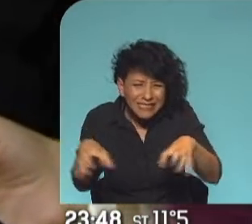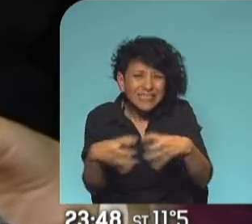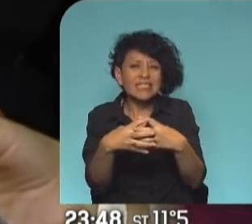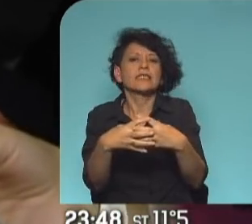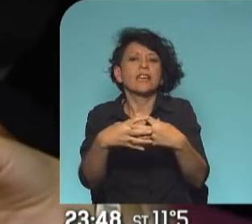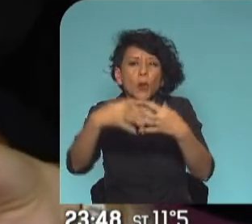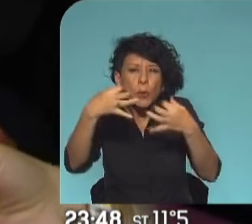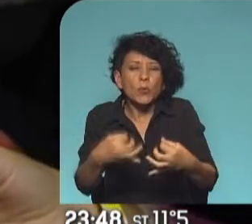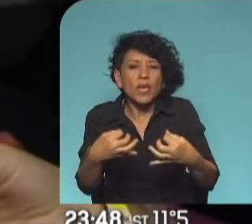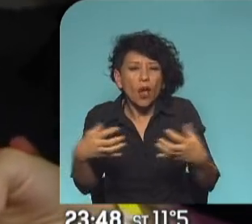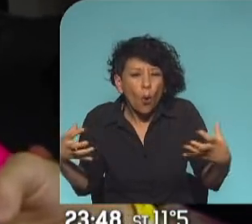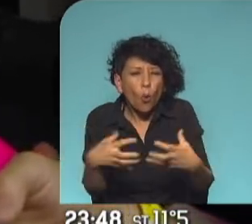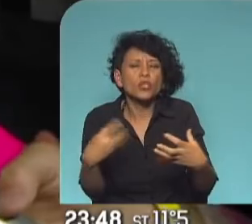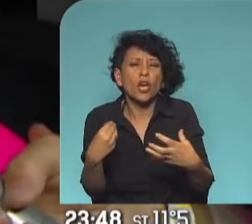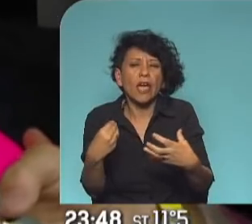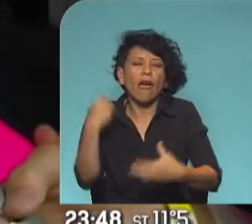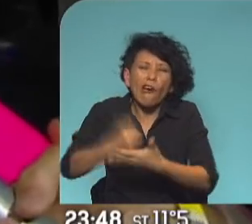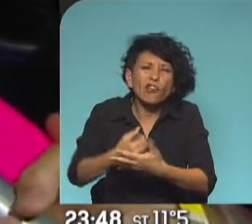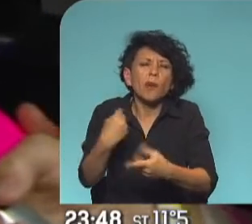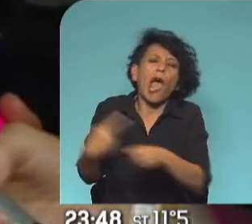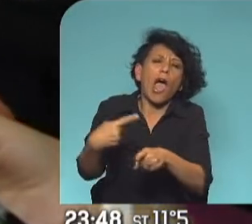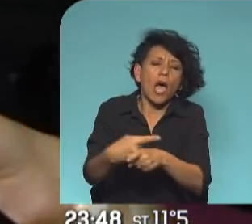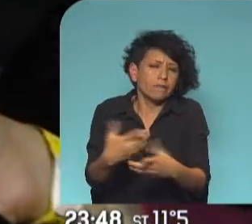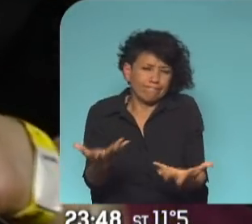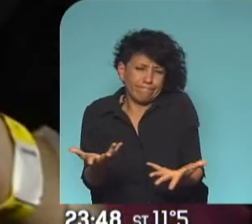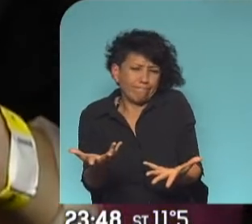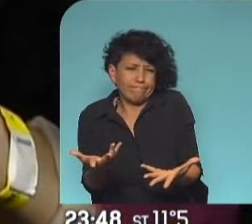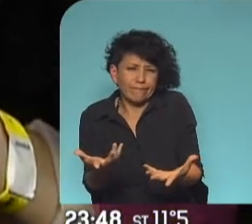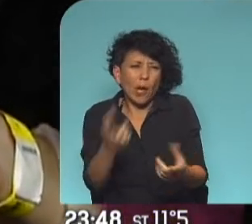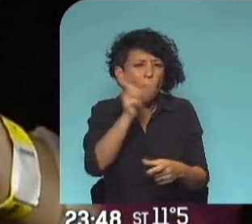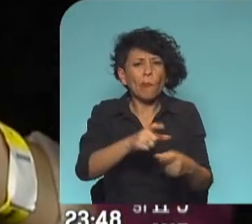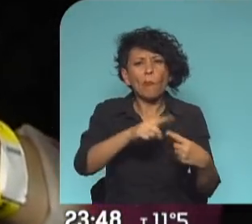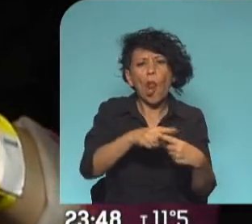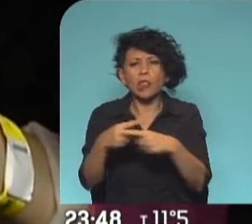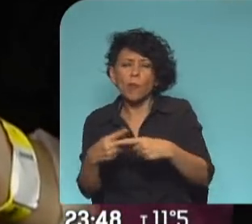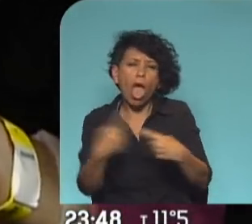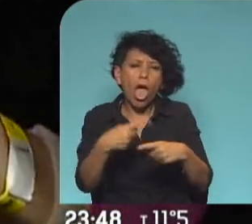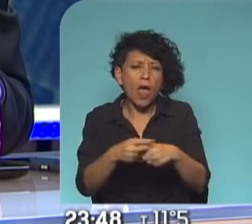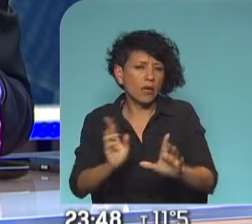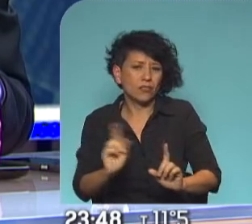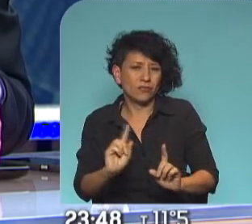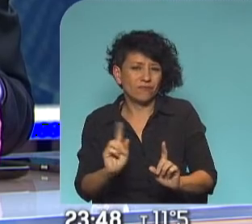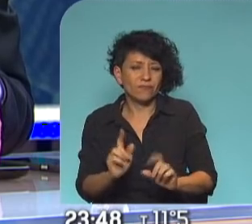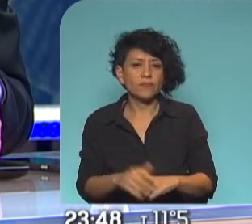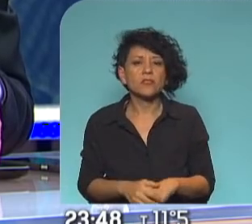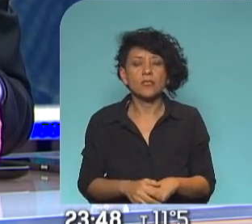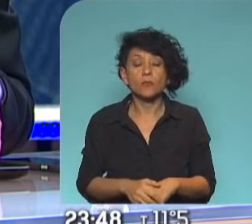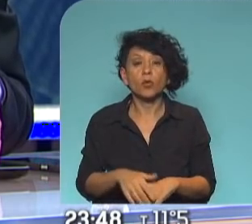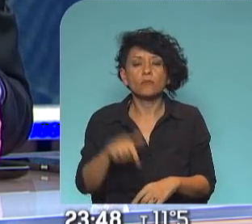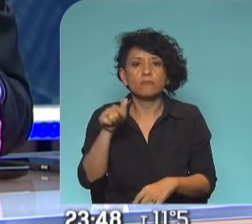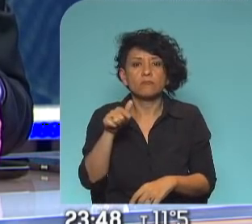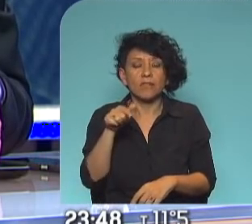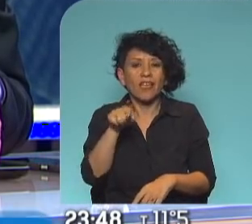precisamente no poner el esfuerzo en peleas que no conducen a nada o discusiones entre políticos, sino en los problemas. Bueno,